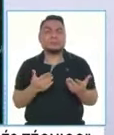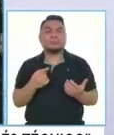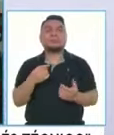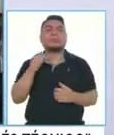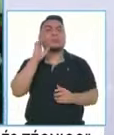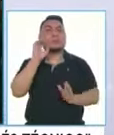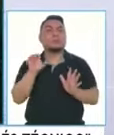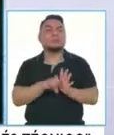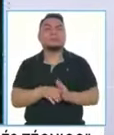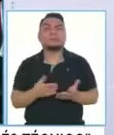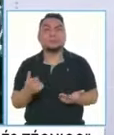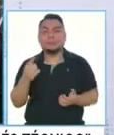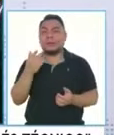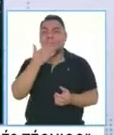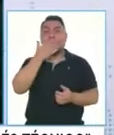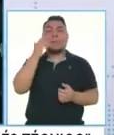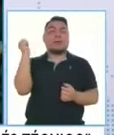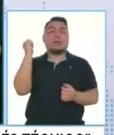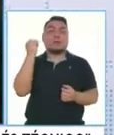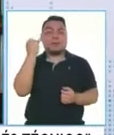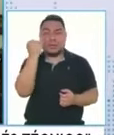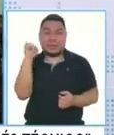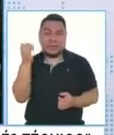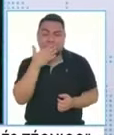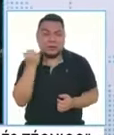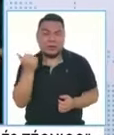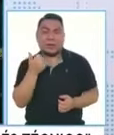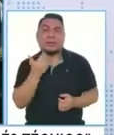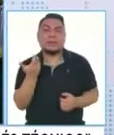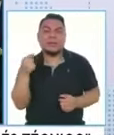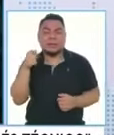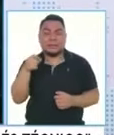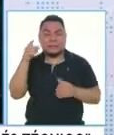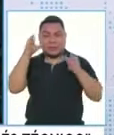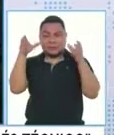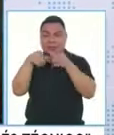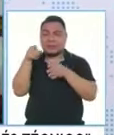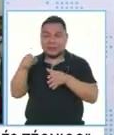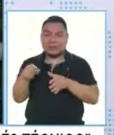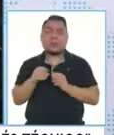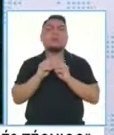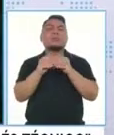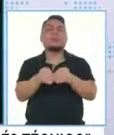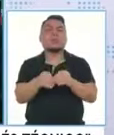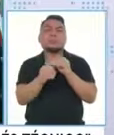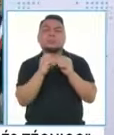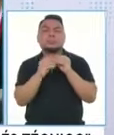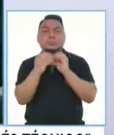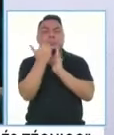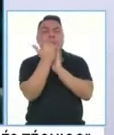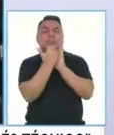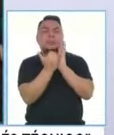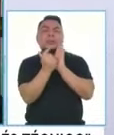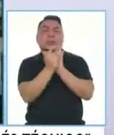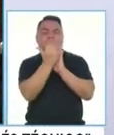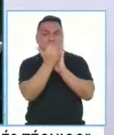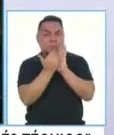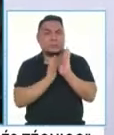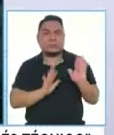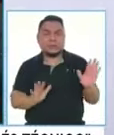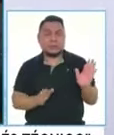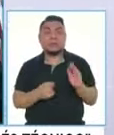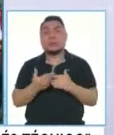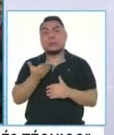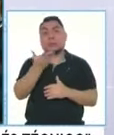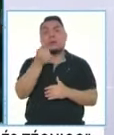funcional. Por ejemplo, lo ideal sería que este Congreso gozara de una gran legitimidad y pudiera elegir al nuevo